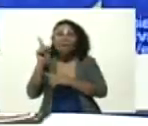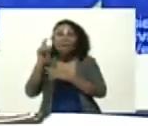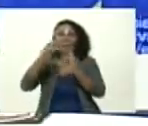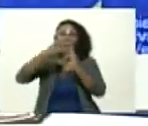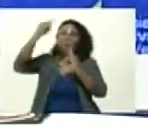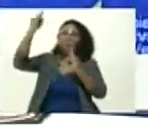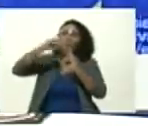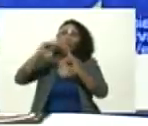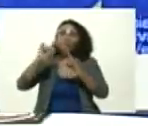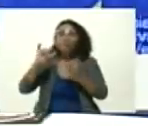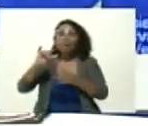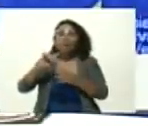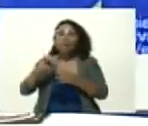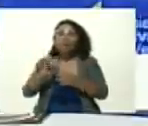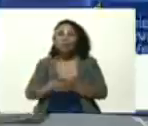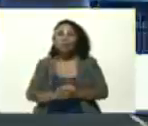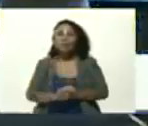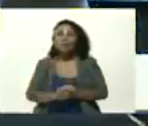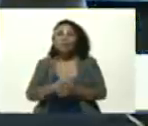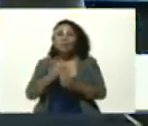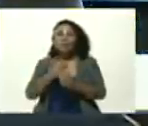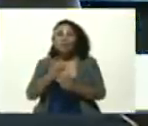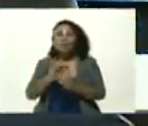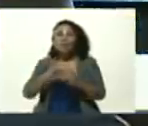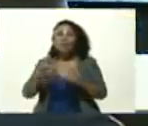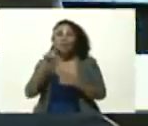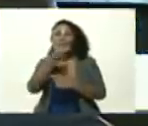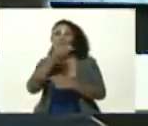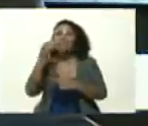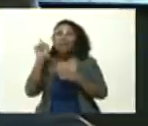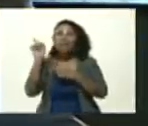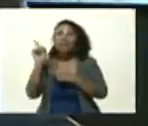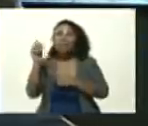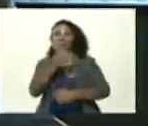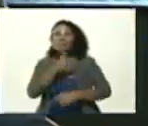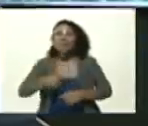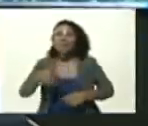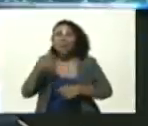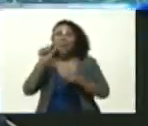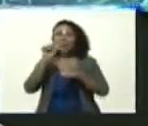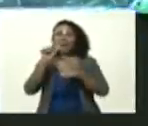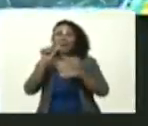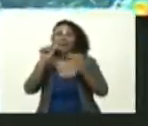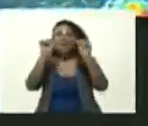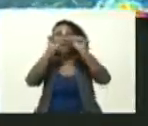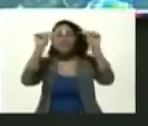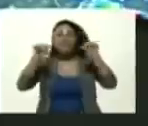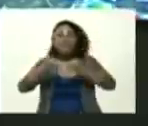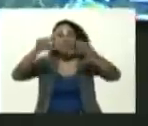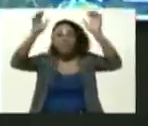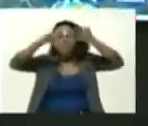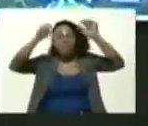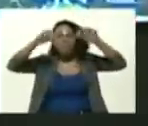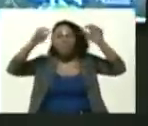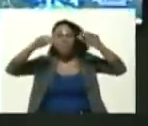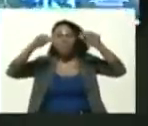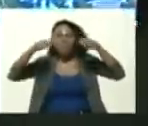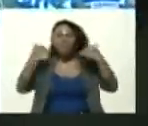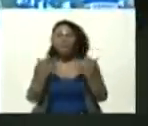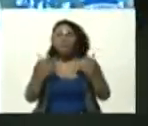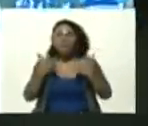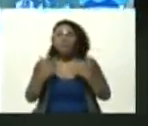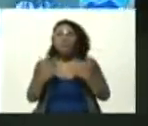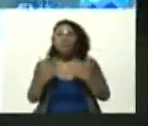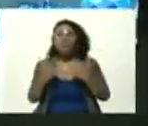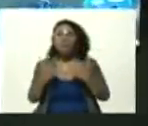sobre Venezuela, por favor. Efectivamente, mi comandante presidente, vemos el sistema de lluvias reciente que acaba de pasar